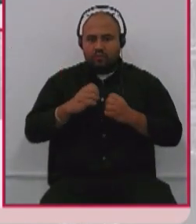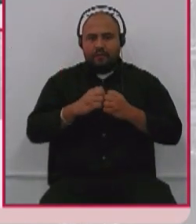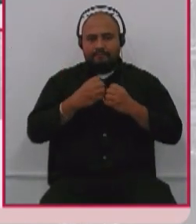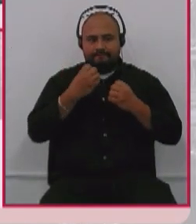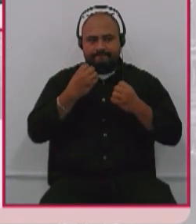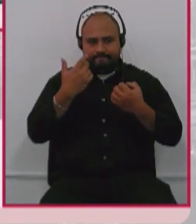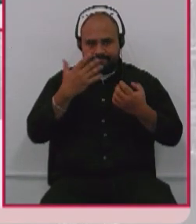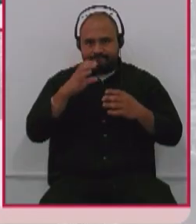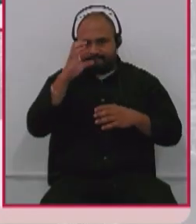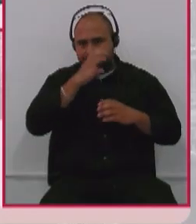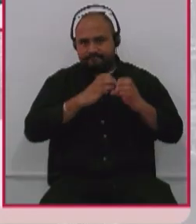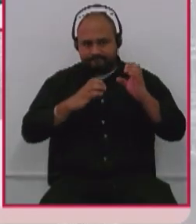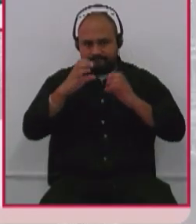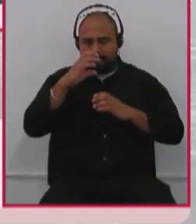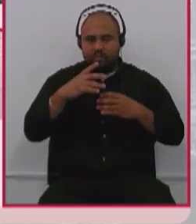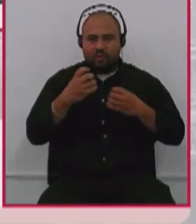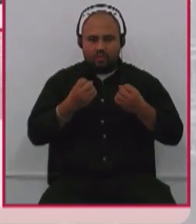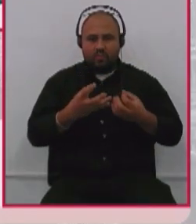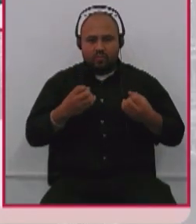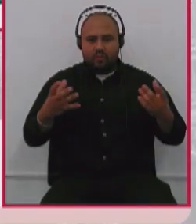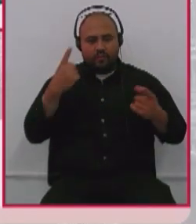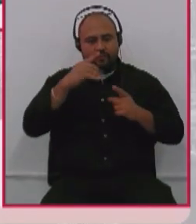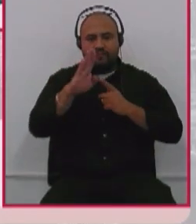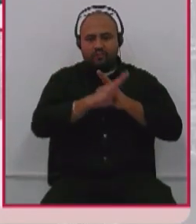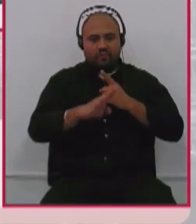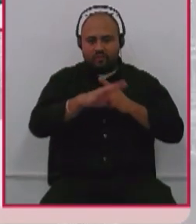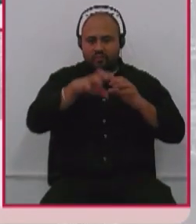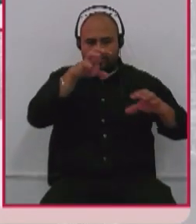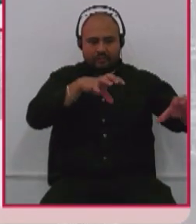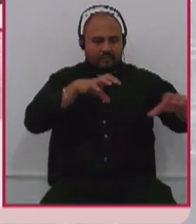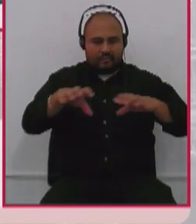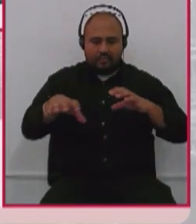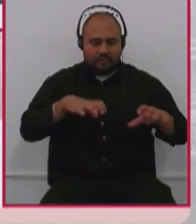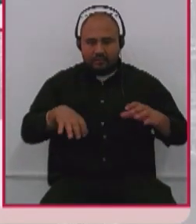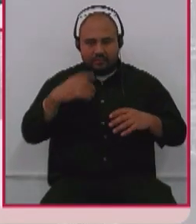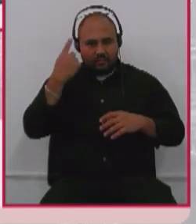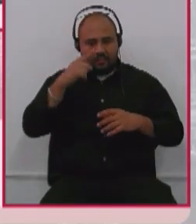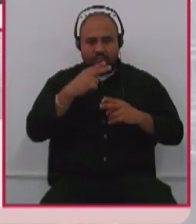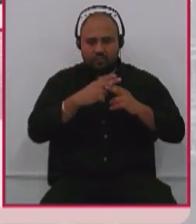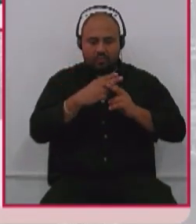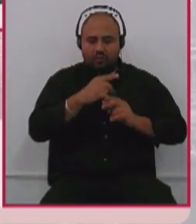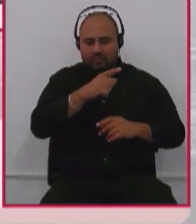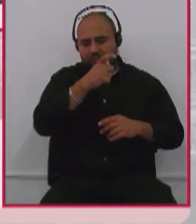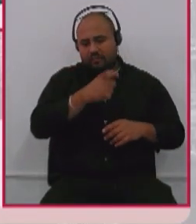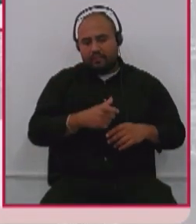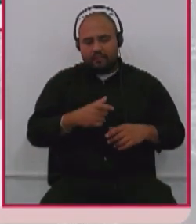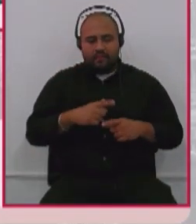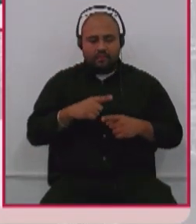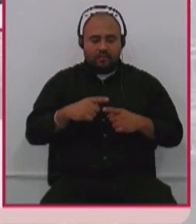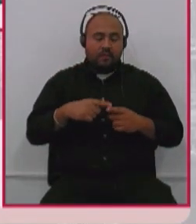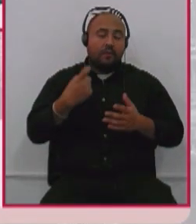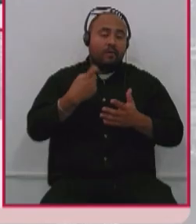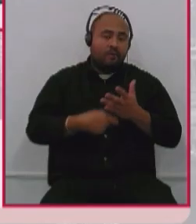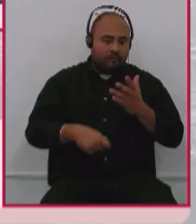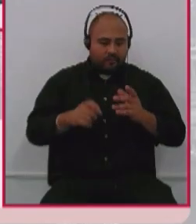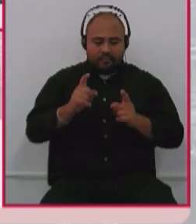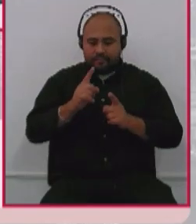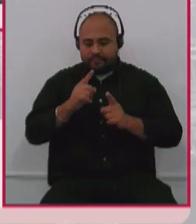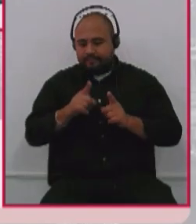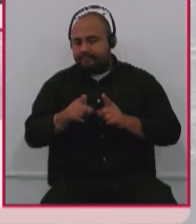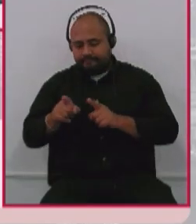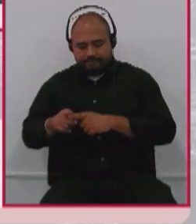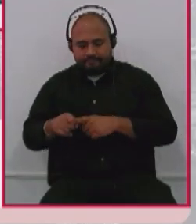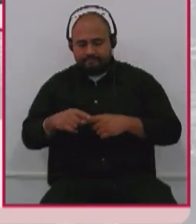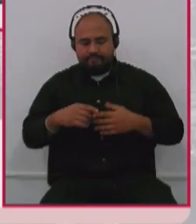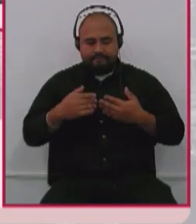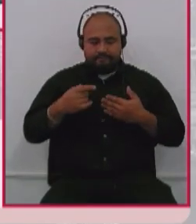para tener una operación más segura. Sin embargo, esto vino con un costo, porque toda esta serie de pasos adicionales que